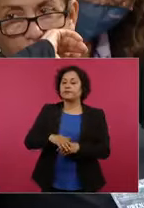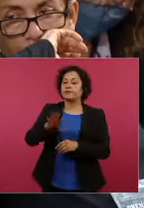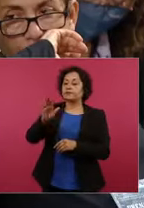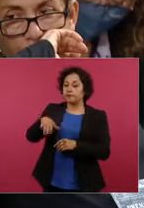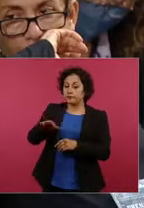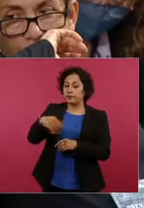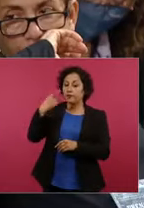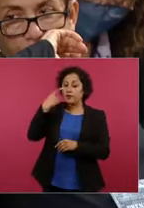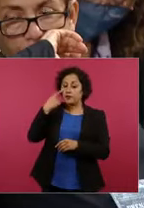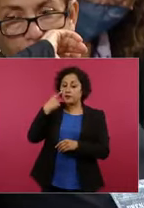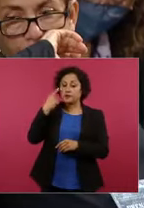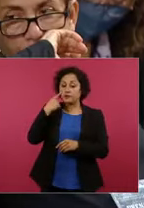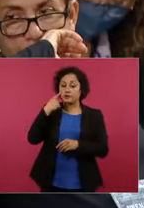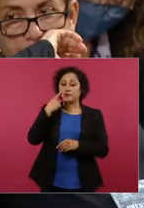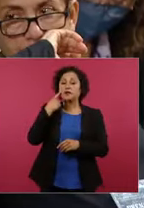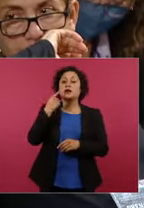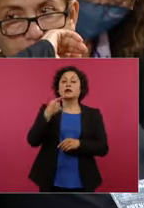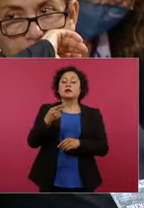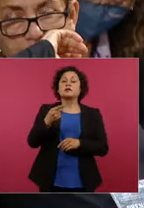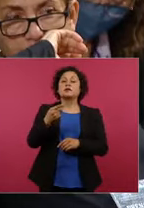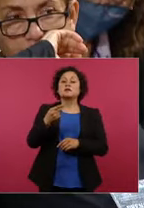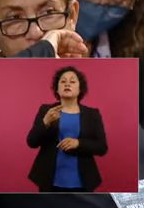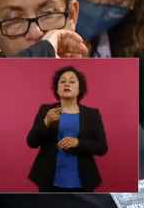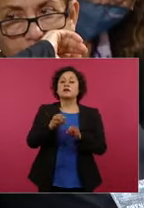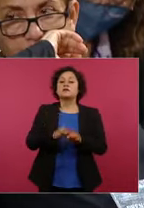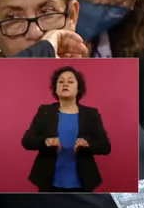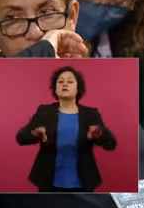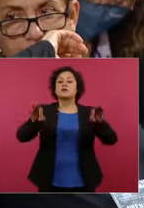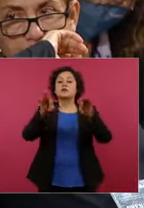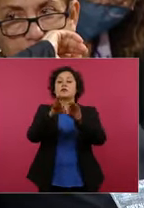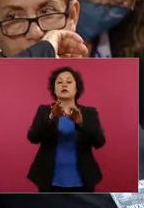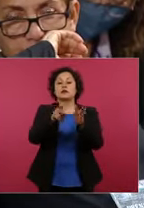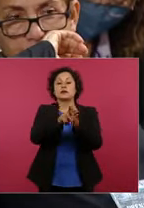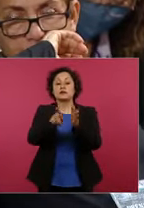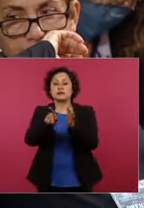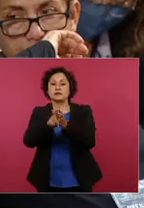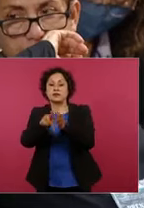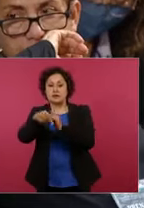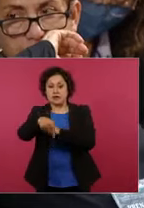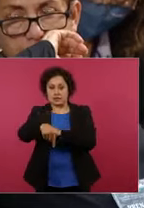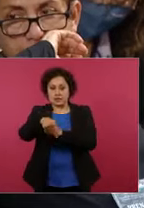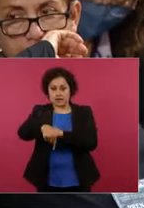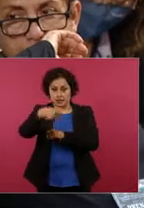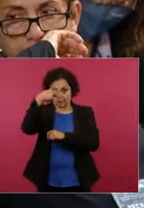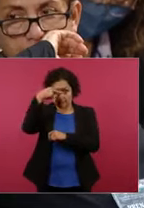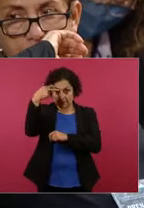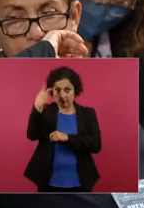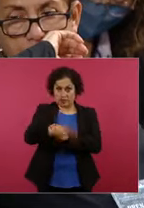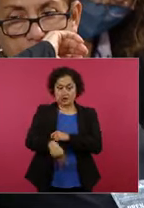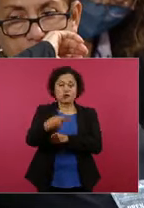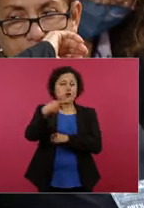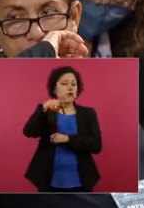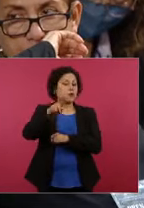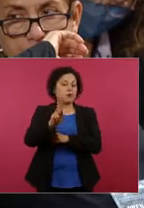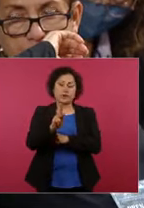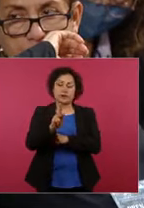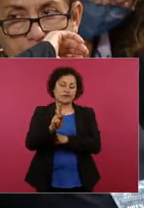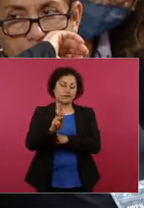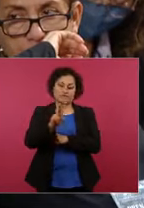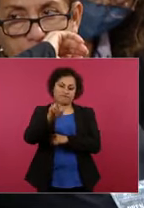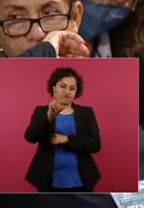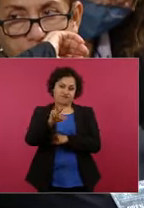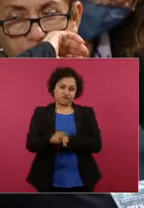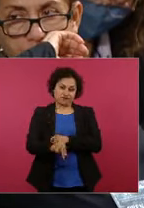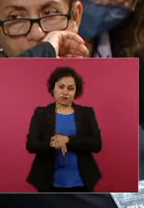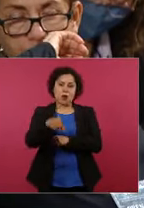señor, a medios de la Ciudad de México que, a pesar de que dicen ser nacionales, no lo son, solo circulan en la Ciudad de México porque solo se leen